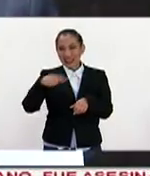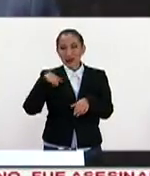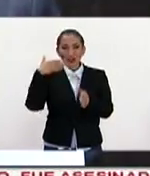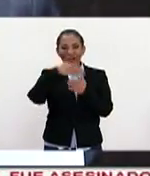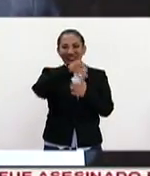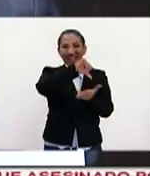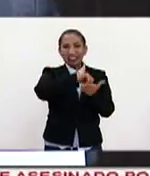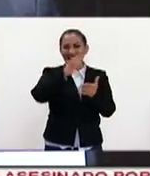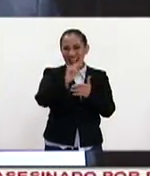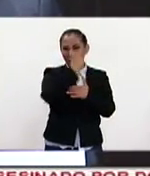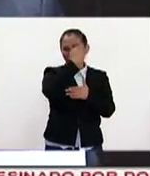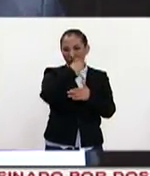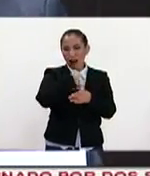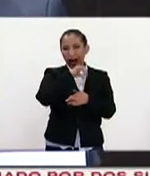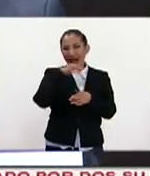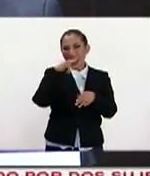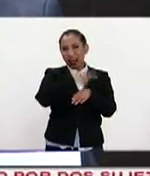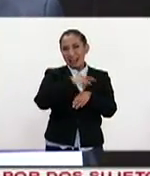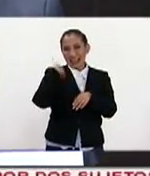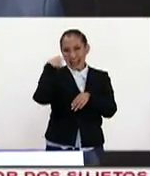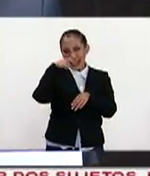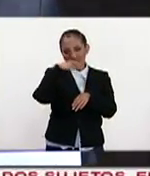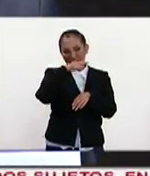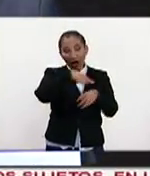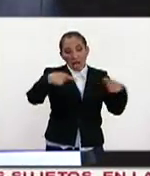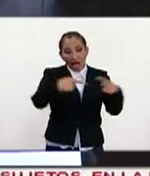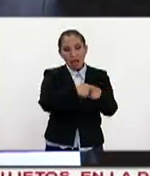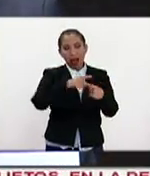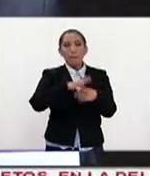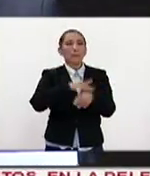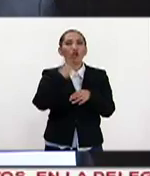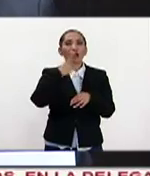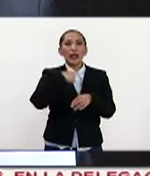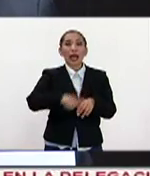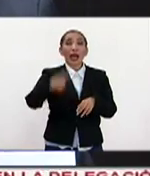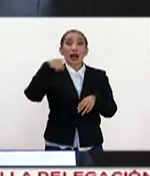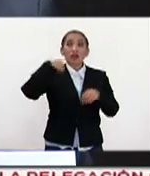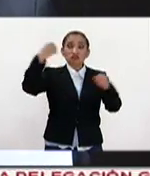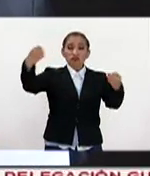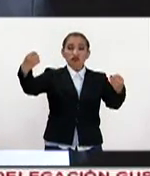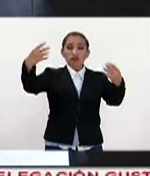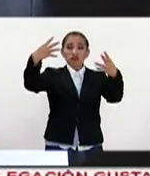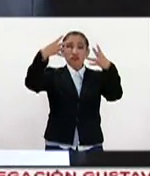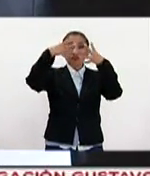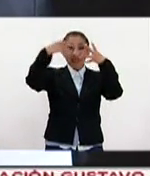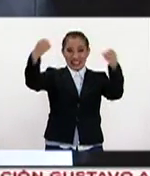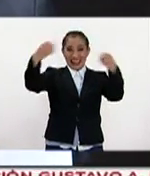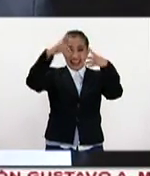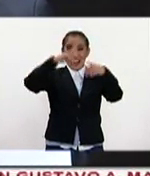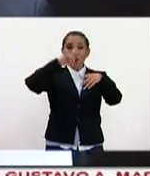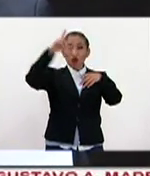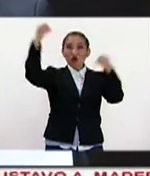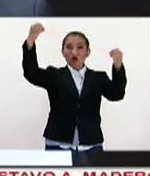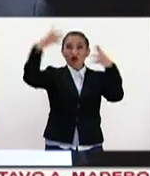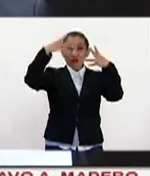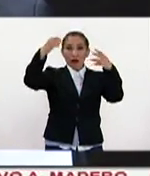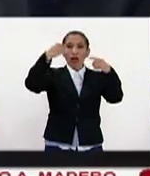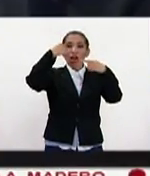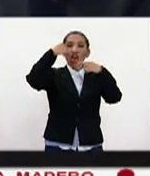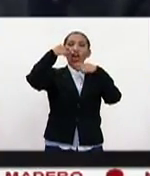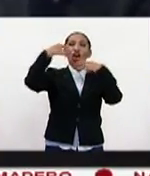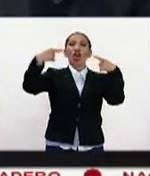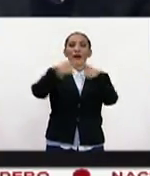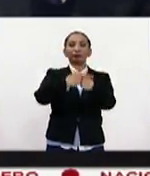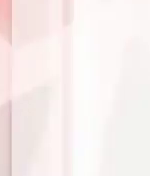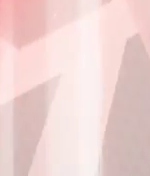Centro Nacional de Tecnologías Aeronáuticas en Querétaro. Esto dijo debido a los rayos ultravioleta que emitieron las lámparas de halógeno durante este